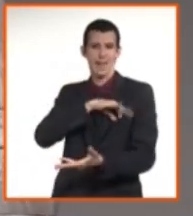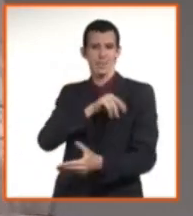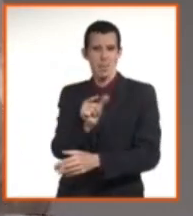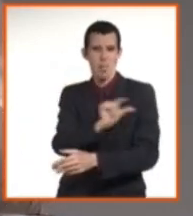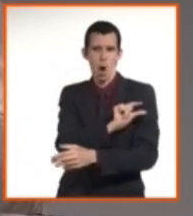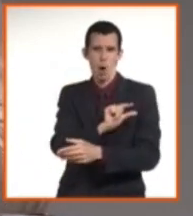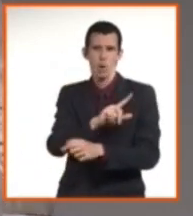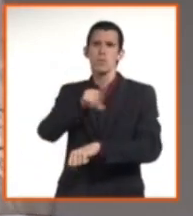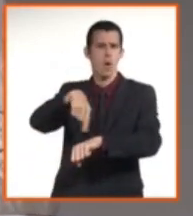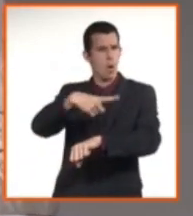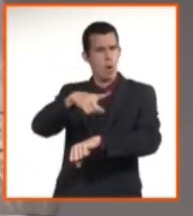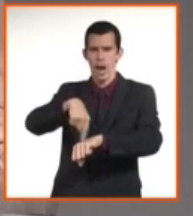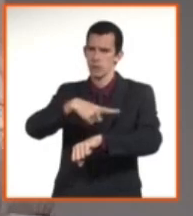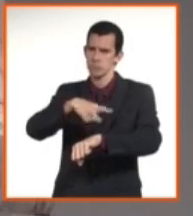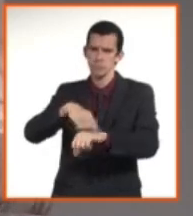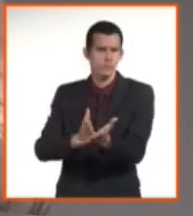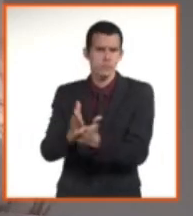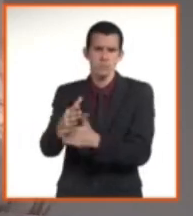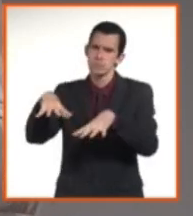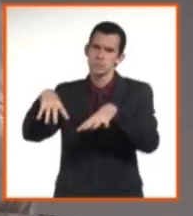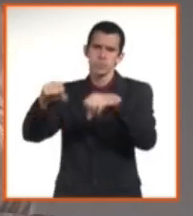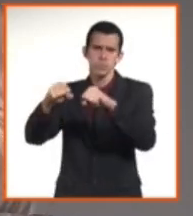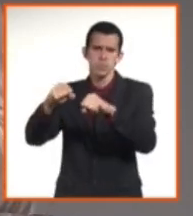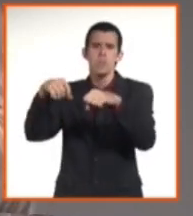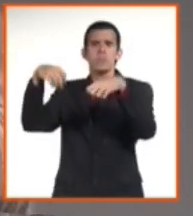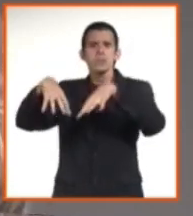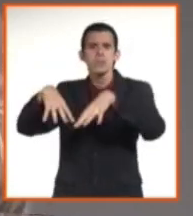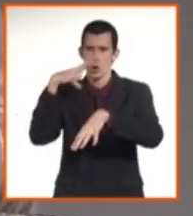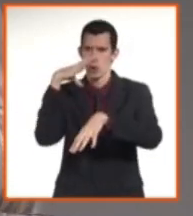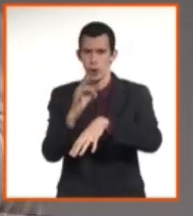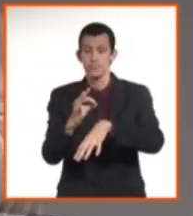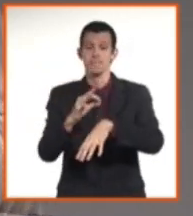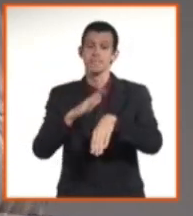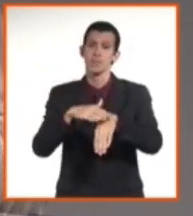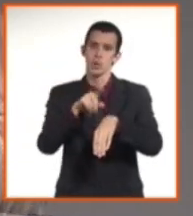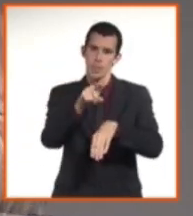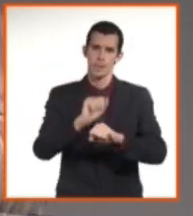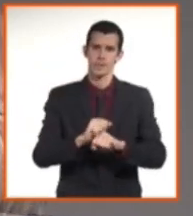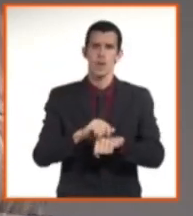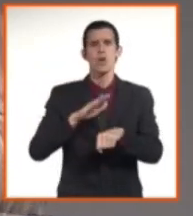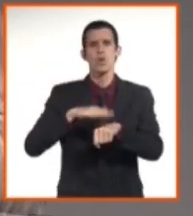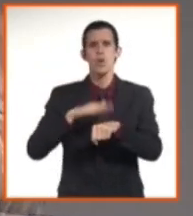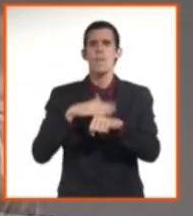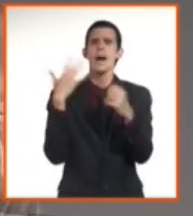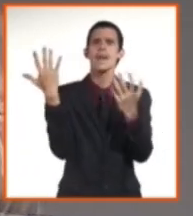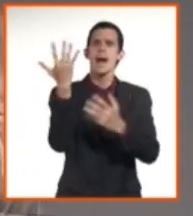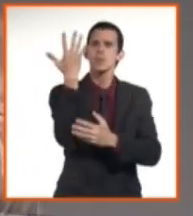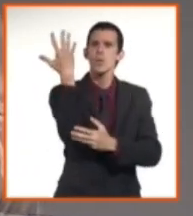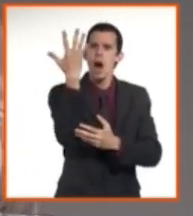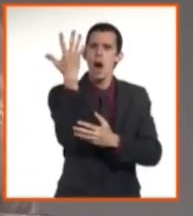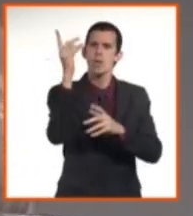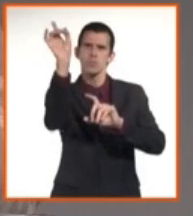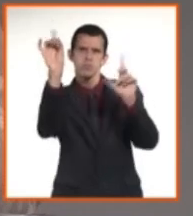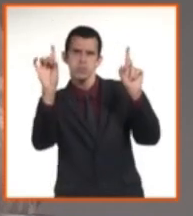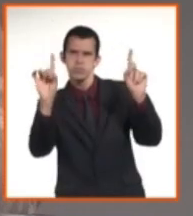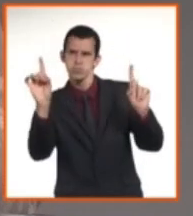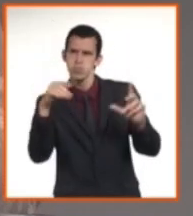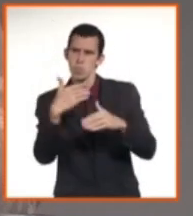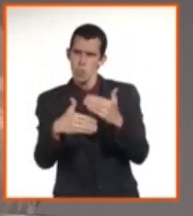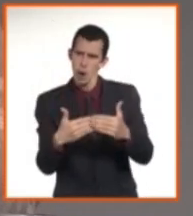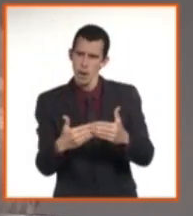interrupciones propias del sistema. Ahora, cuando esas interrupciones caen en un circuito que estaba en apagón, entonces después se